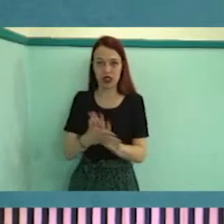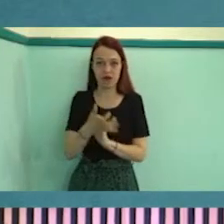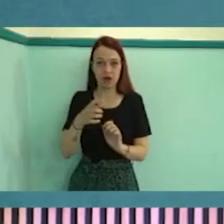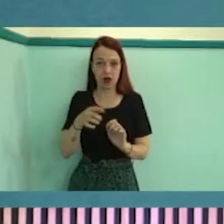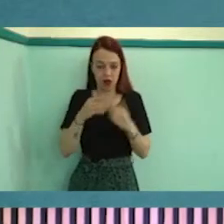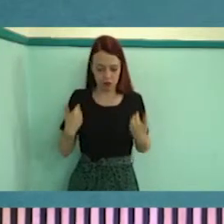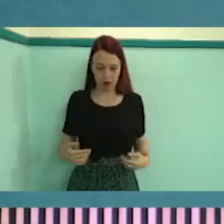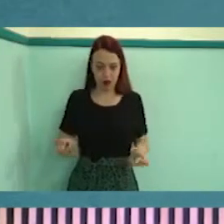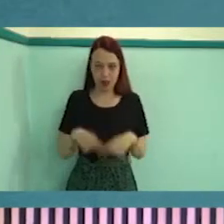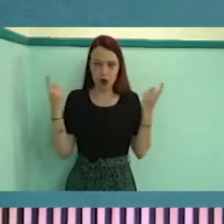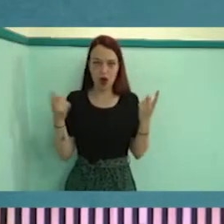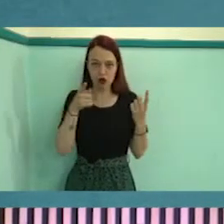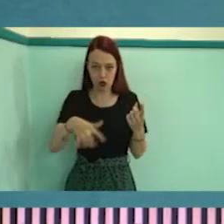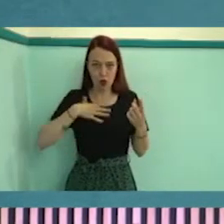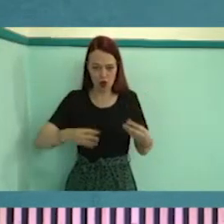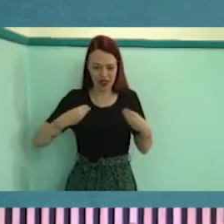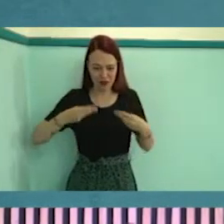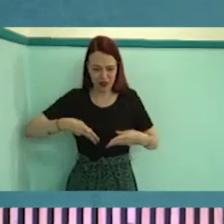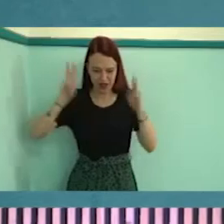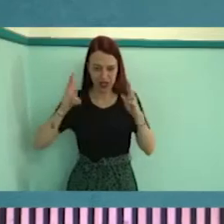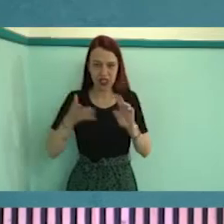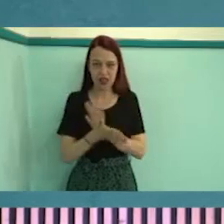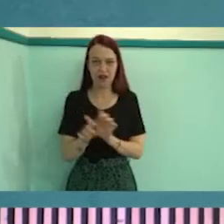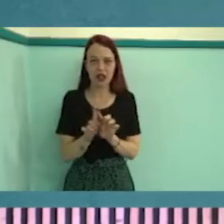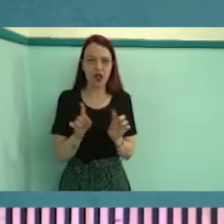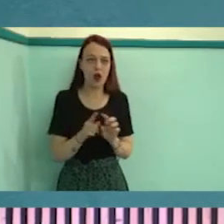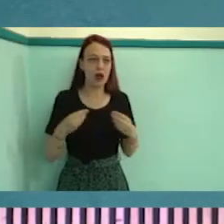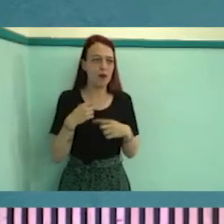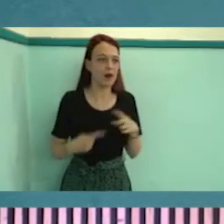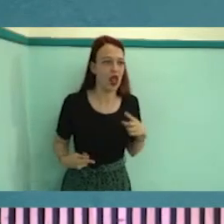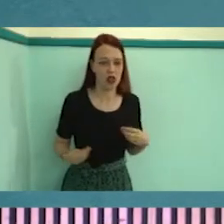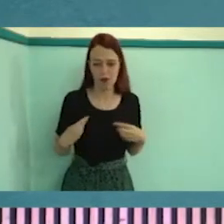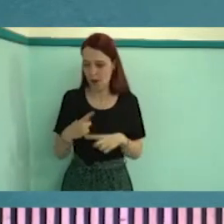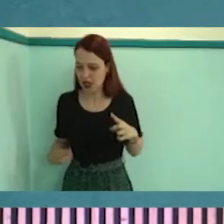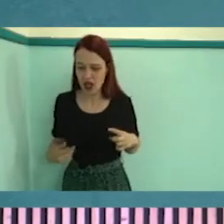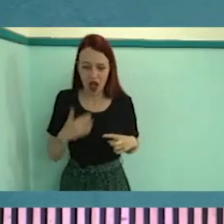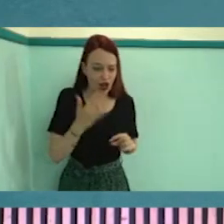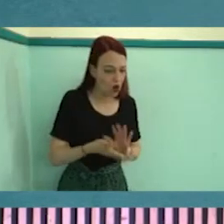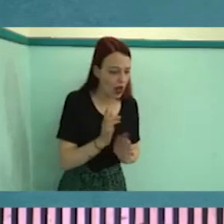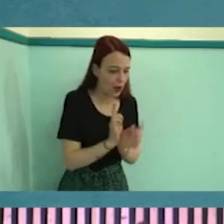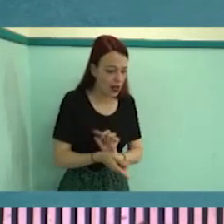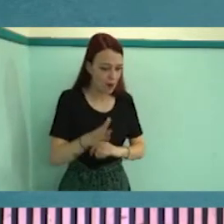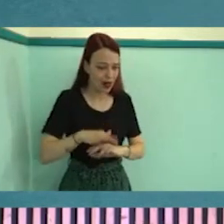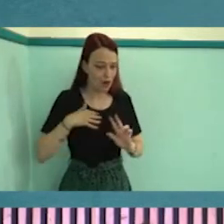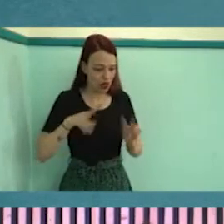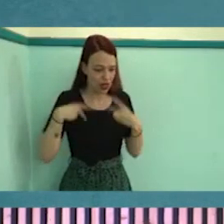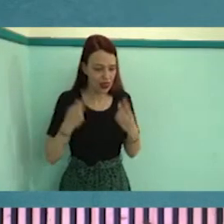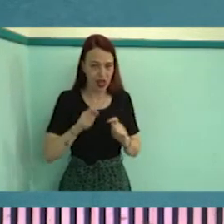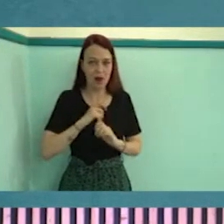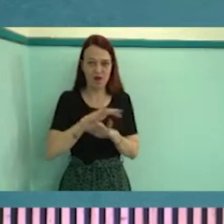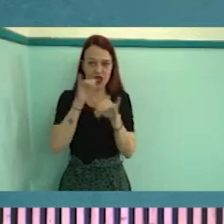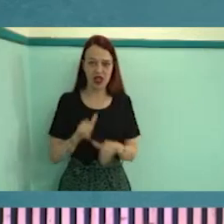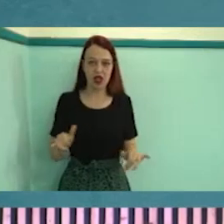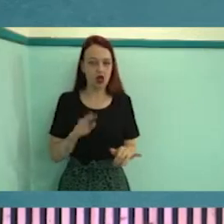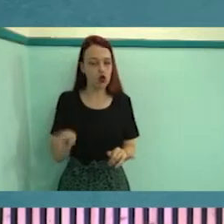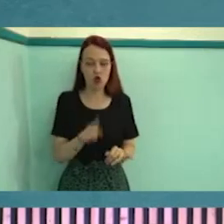seas tienes permiso para vivir y no para estar siempre viviendo a medias esperando a que algo cambie para permitirte esa felicidad Ese es